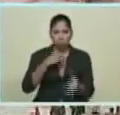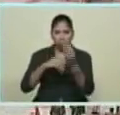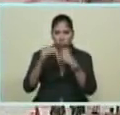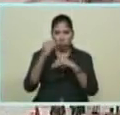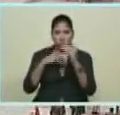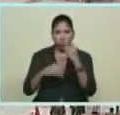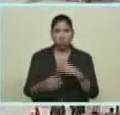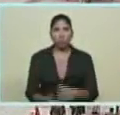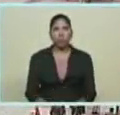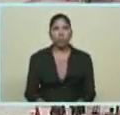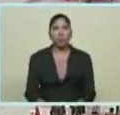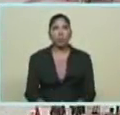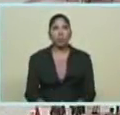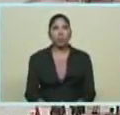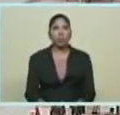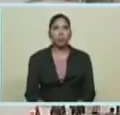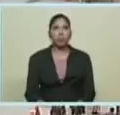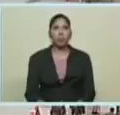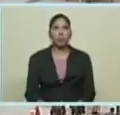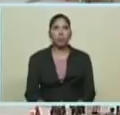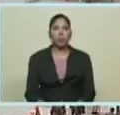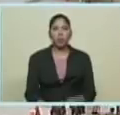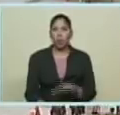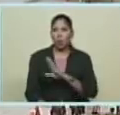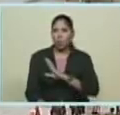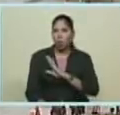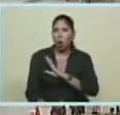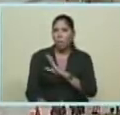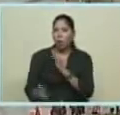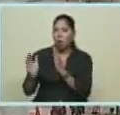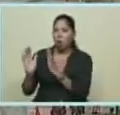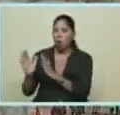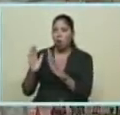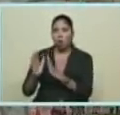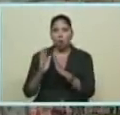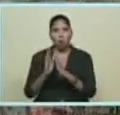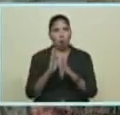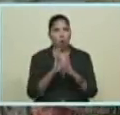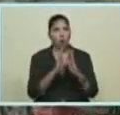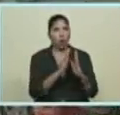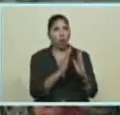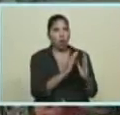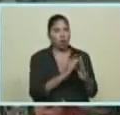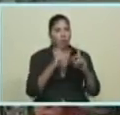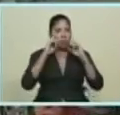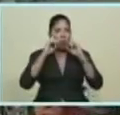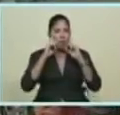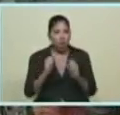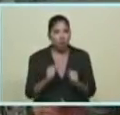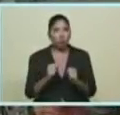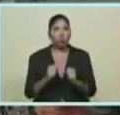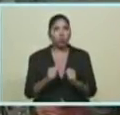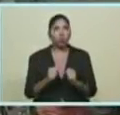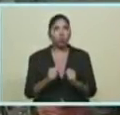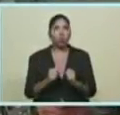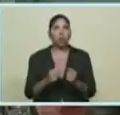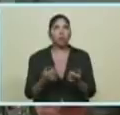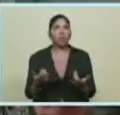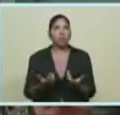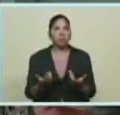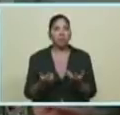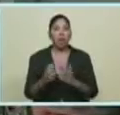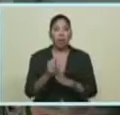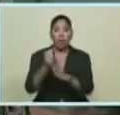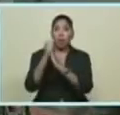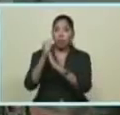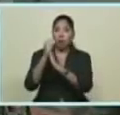Armada y su capacidad organizativa, su capacidad profesional, su capacidad de